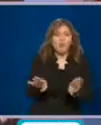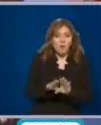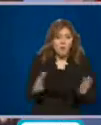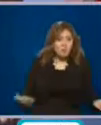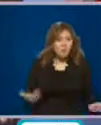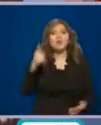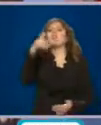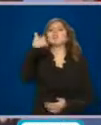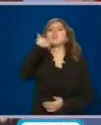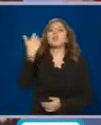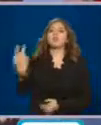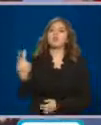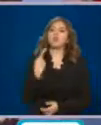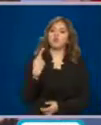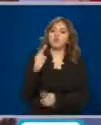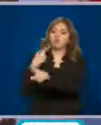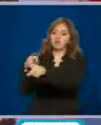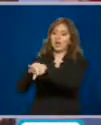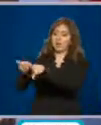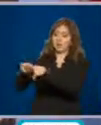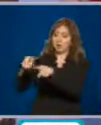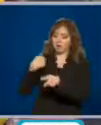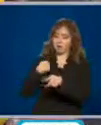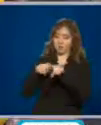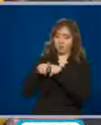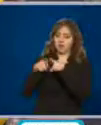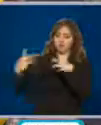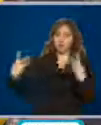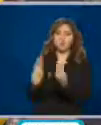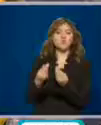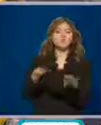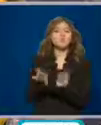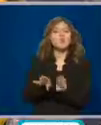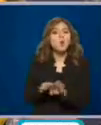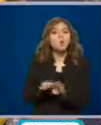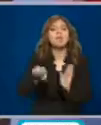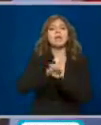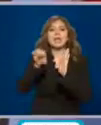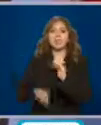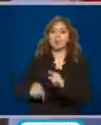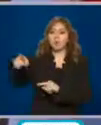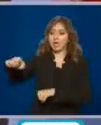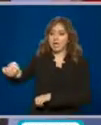que se integren estos dos nuevos hermanos de alguna forma, porque si vienen con edades